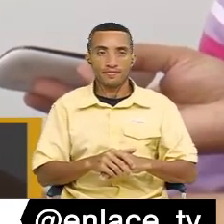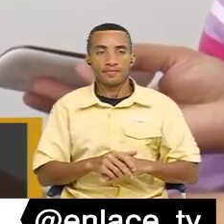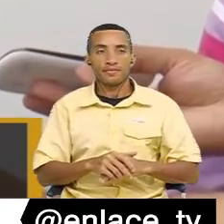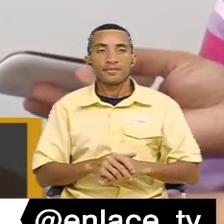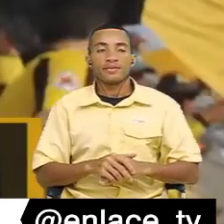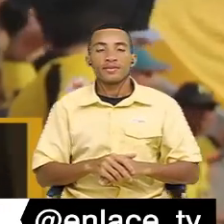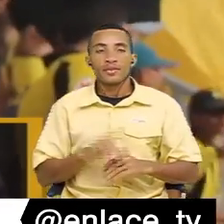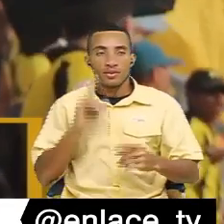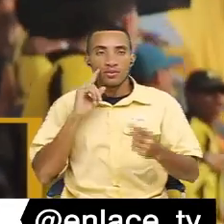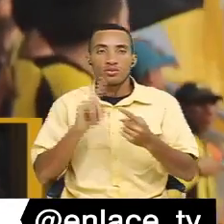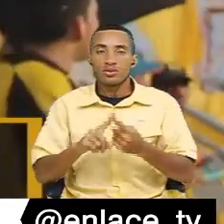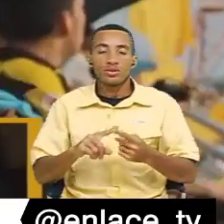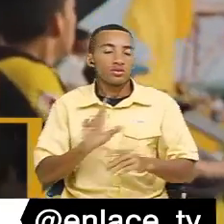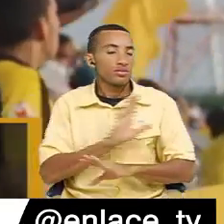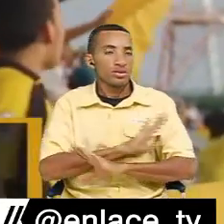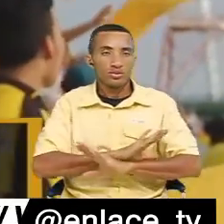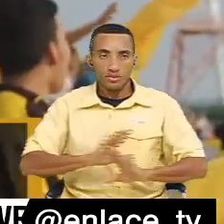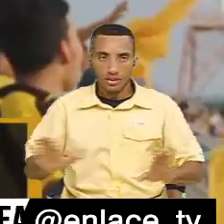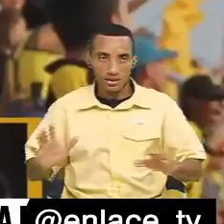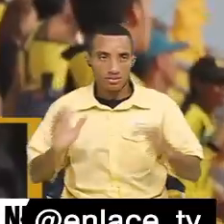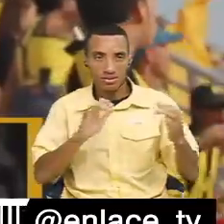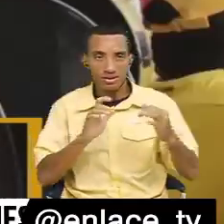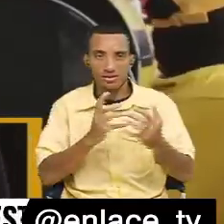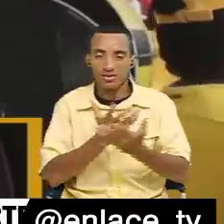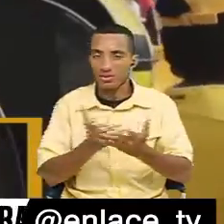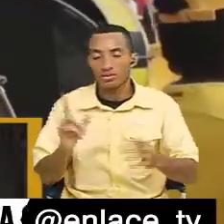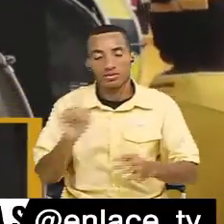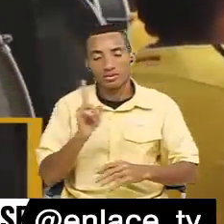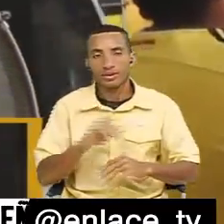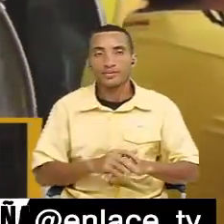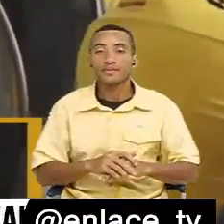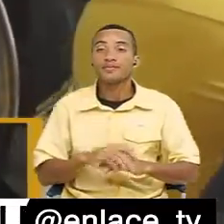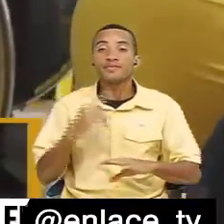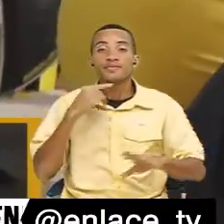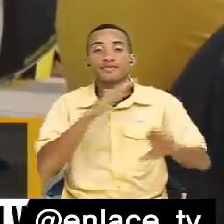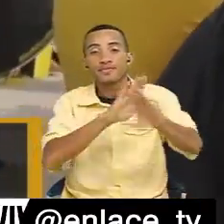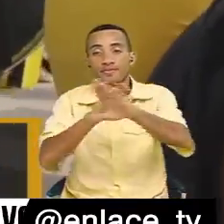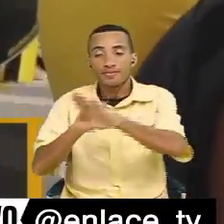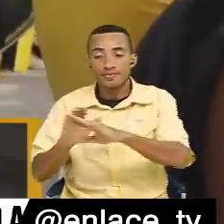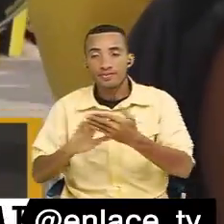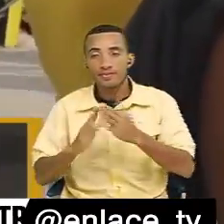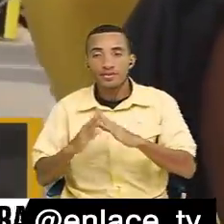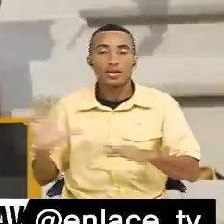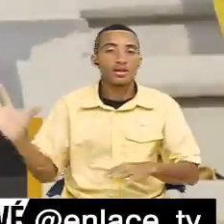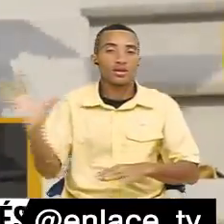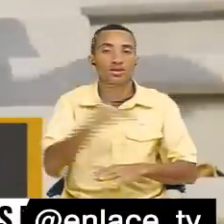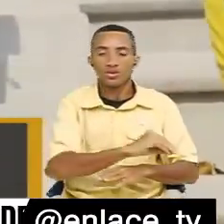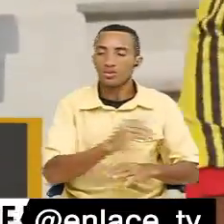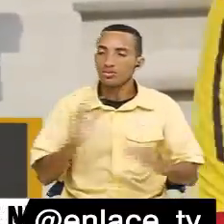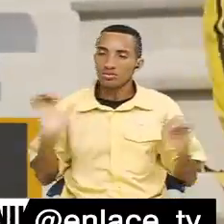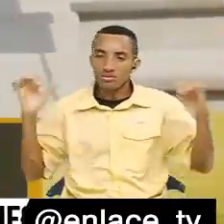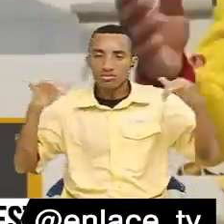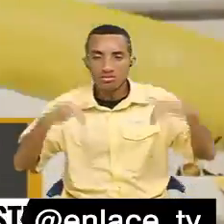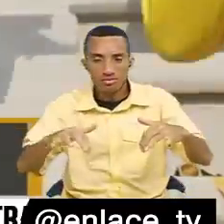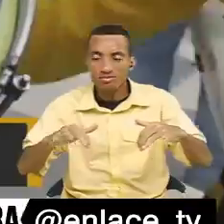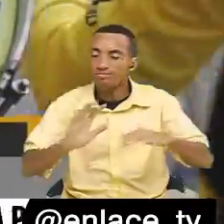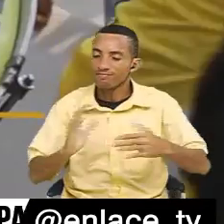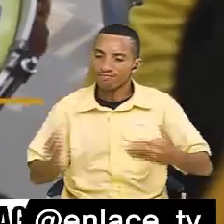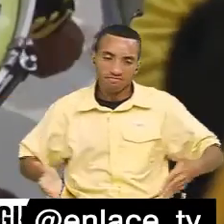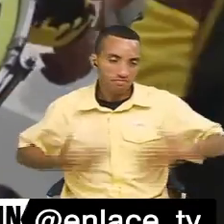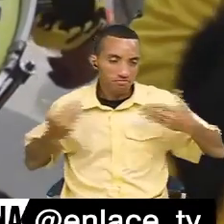se sigan presentando. Al final, la Policía Nacional recordó a la ciudadanía y a la vez la invitó a disfrutar en paz, con tolerancia y